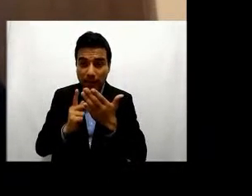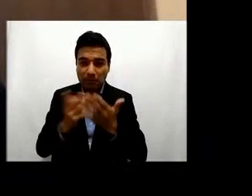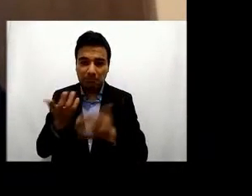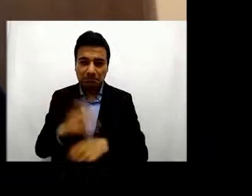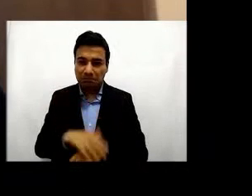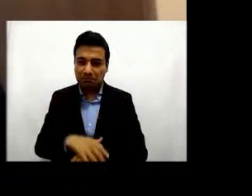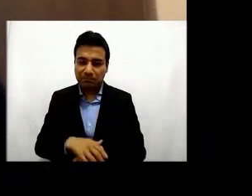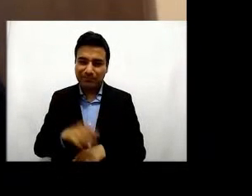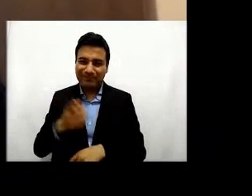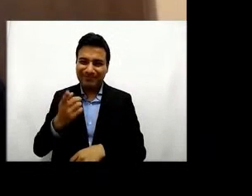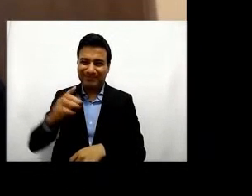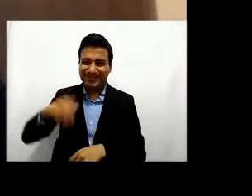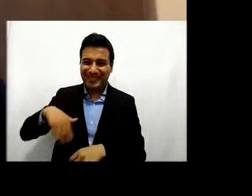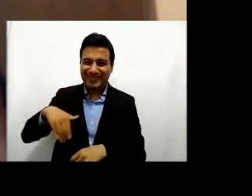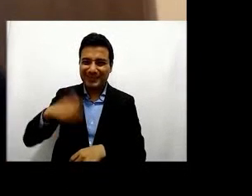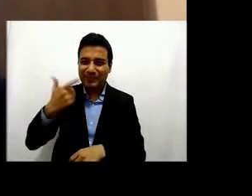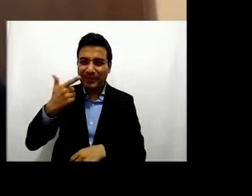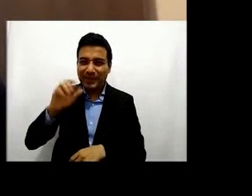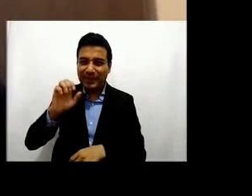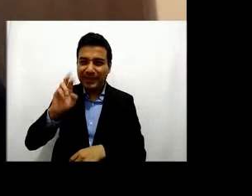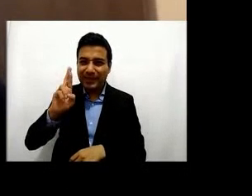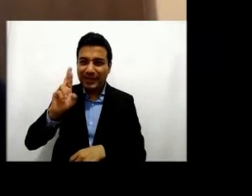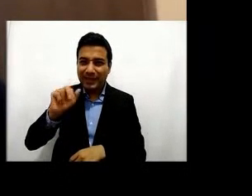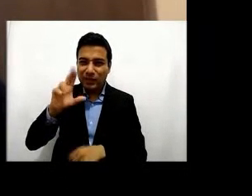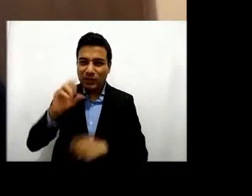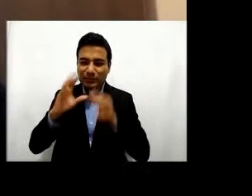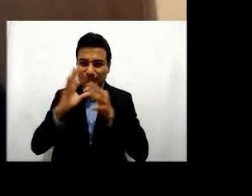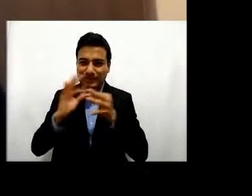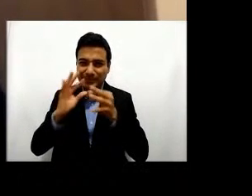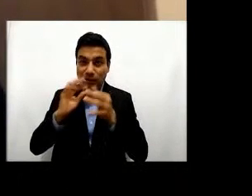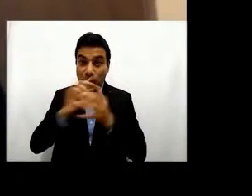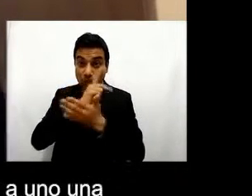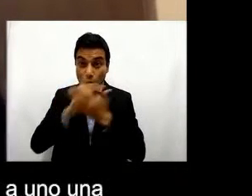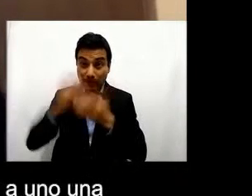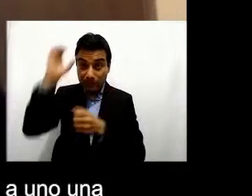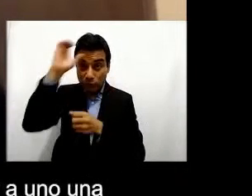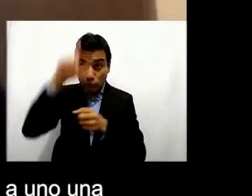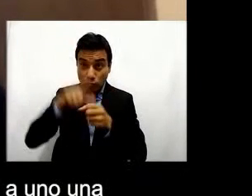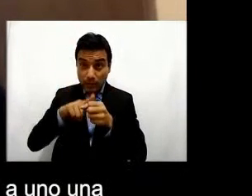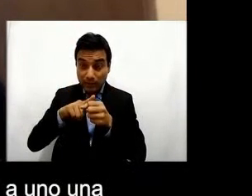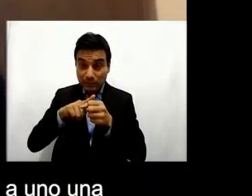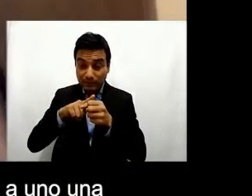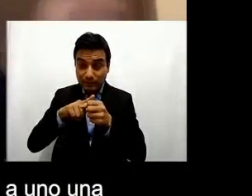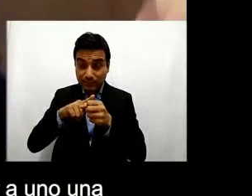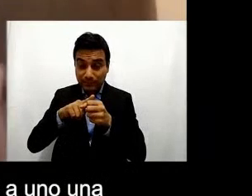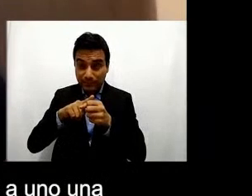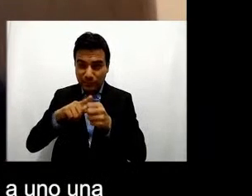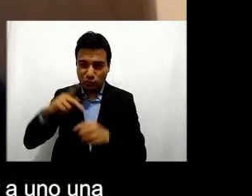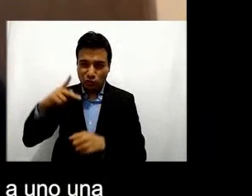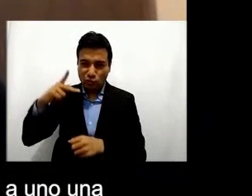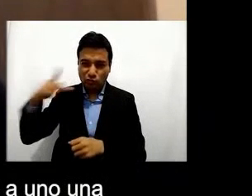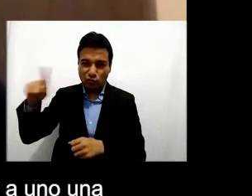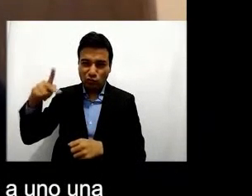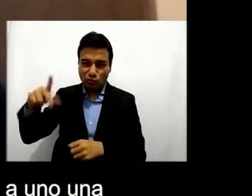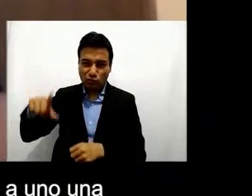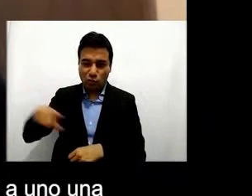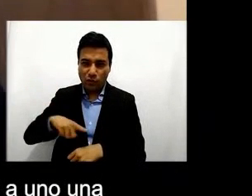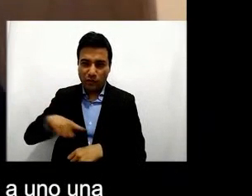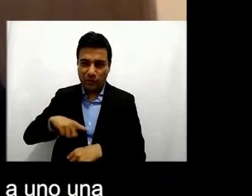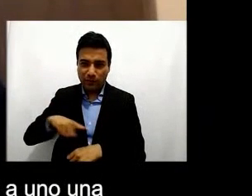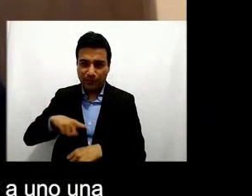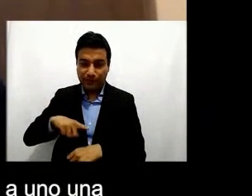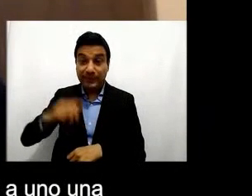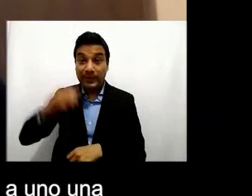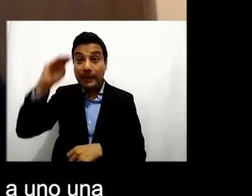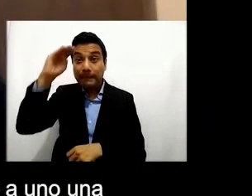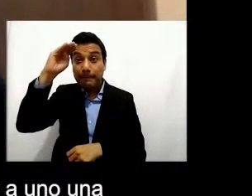bien lo decía Gerardo, pues evidentemente no estaban ni mucho menos imaginadas, pensadas para